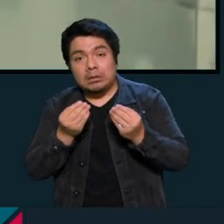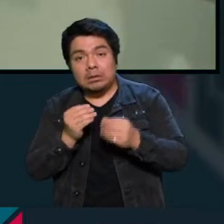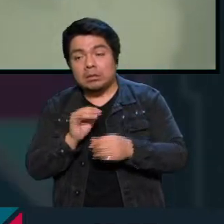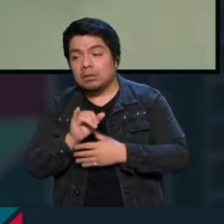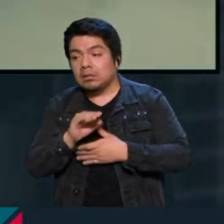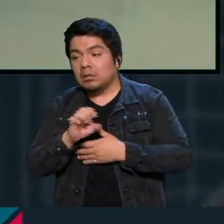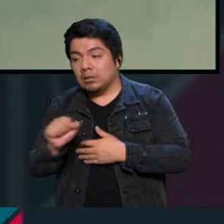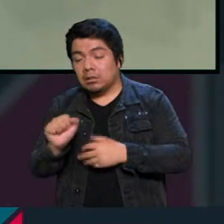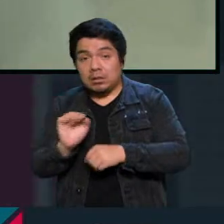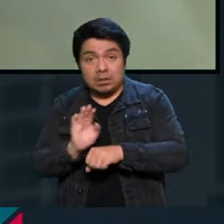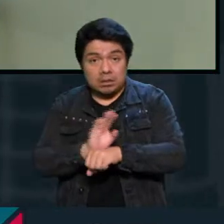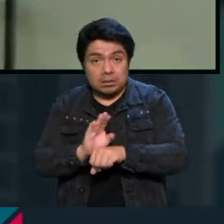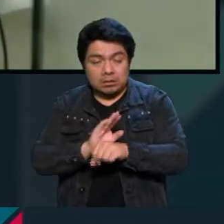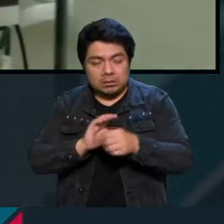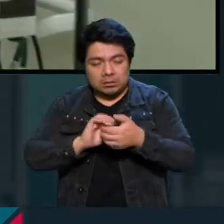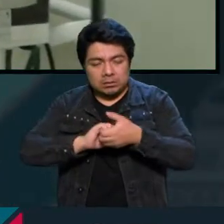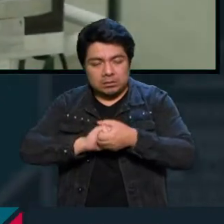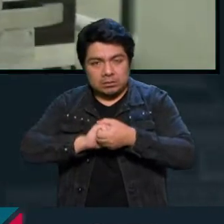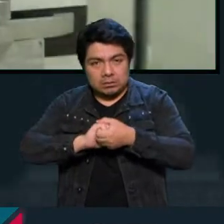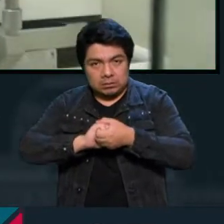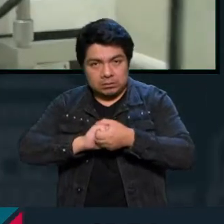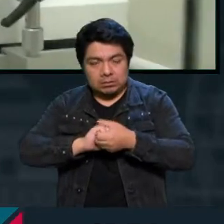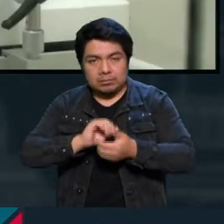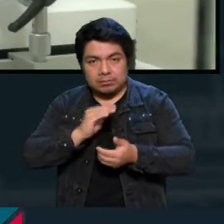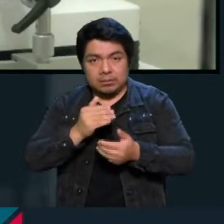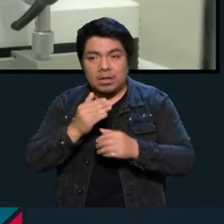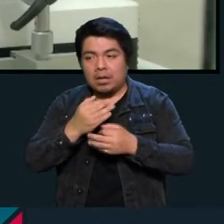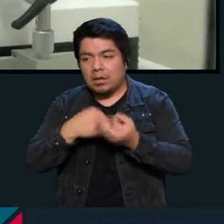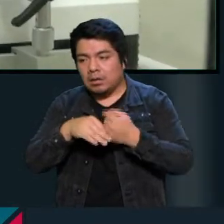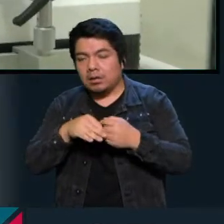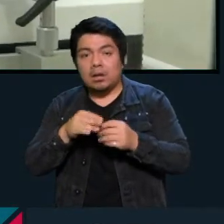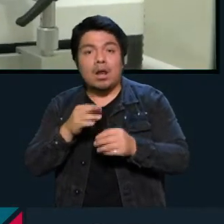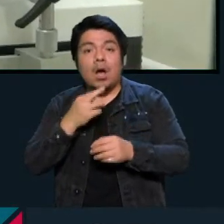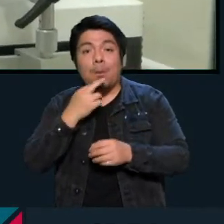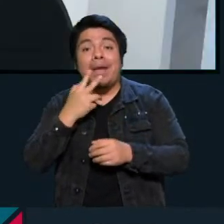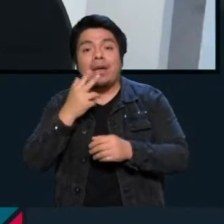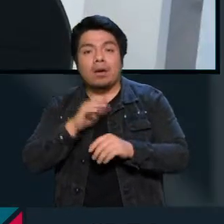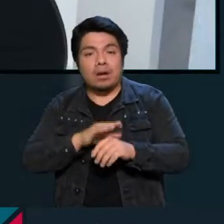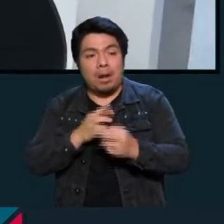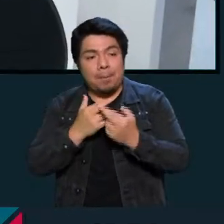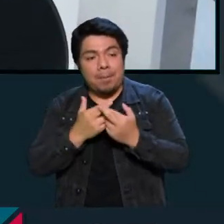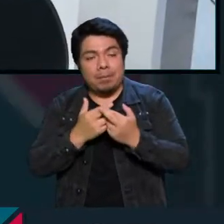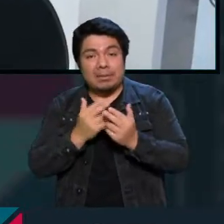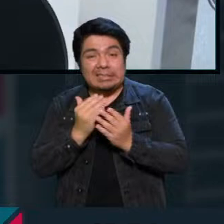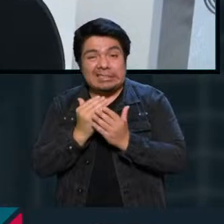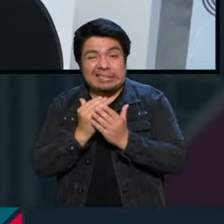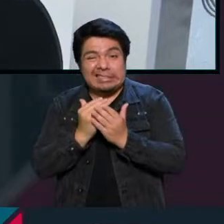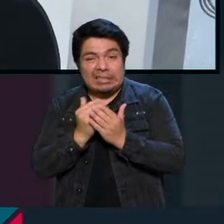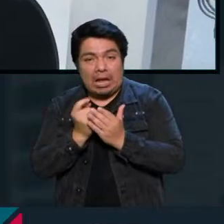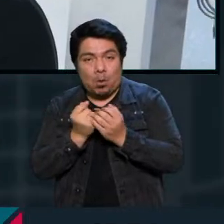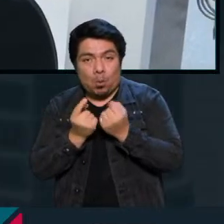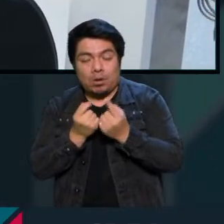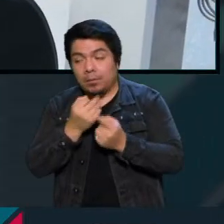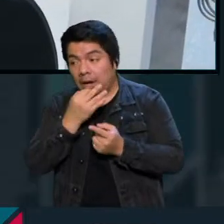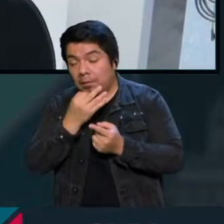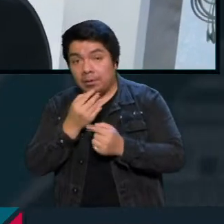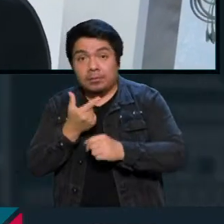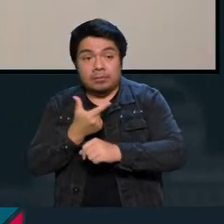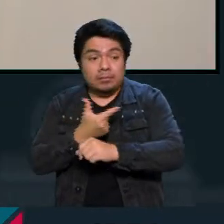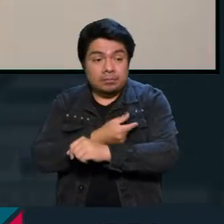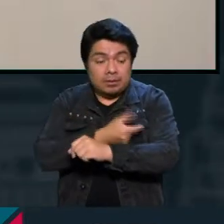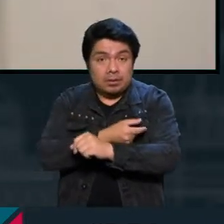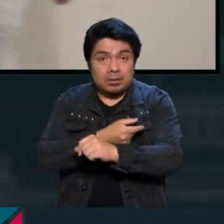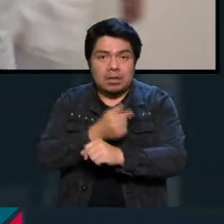Bienestar para tratar de consolidarlo y sobre todo mejorar los niveles de abasto de medicamentos que están bajos todavía y lo más importante, la vacunación, porque